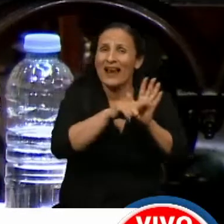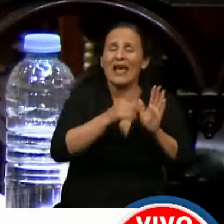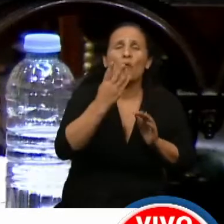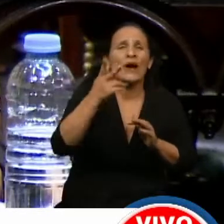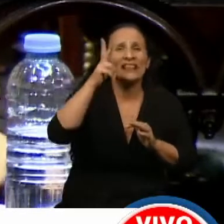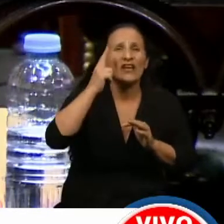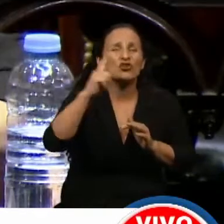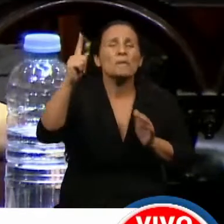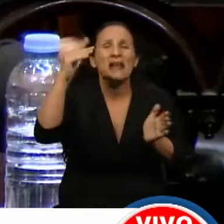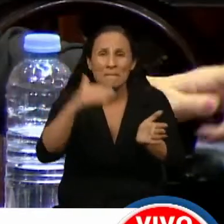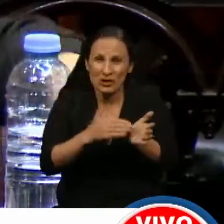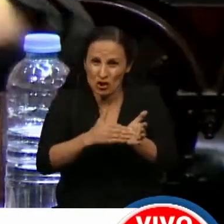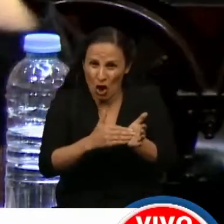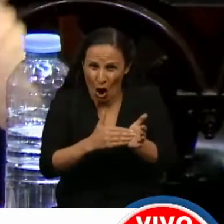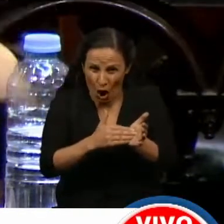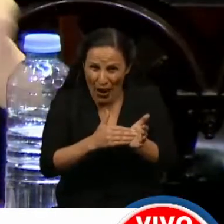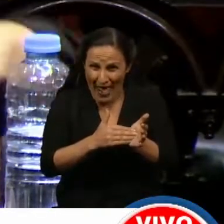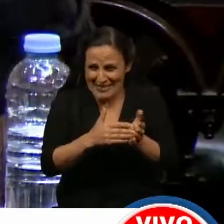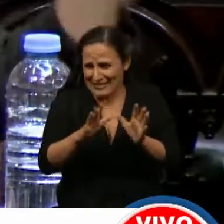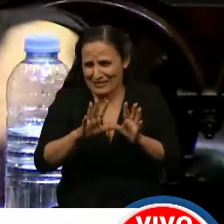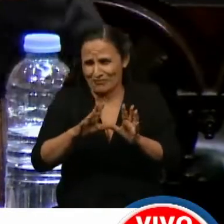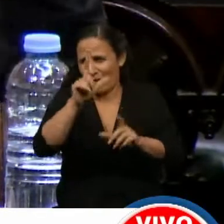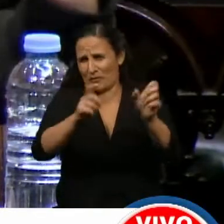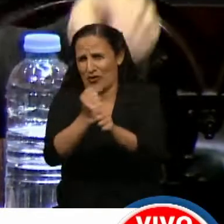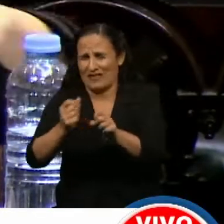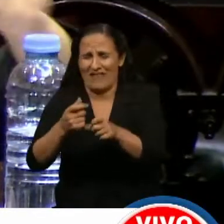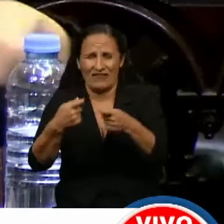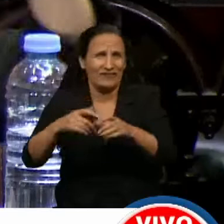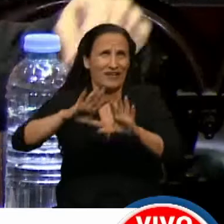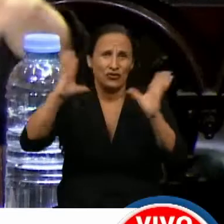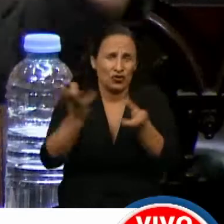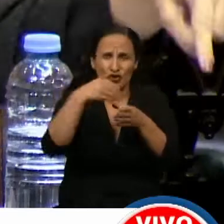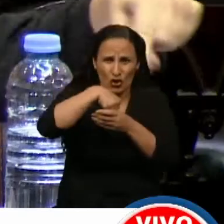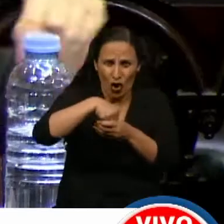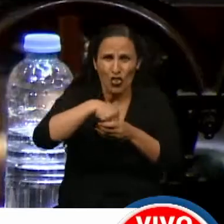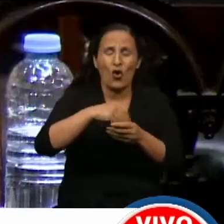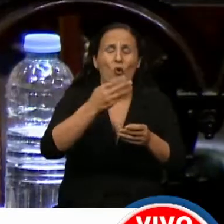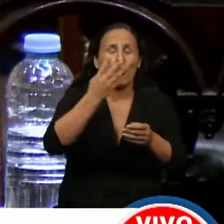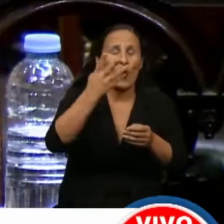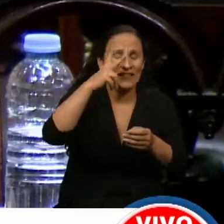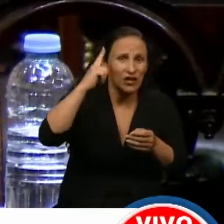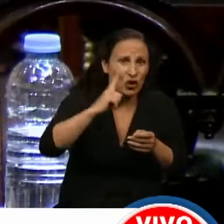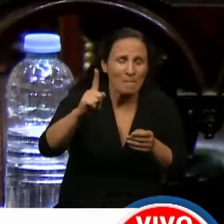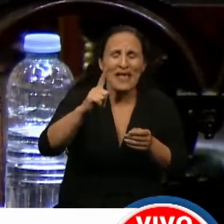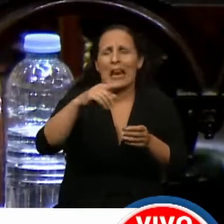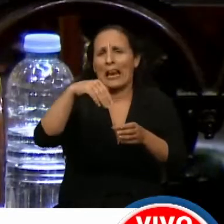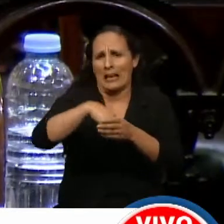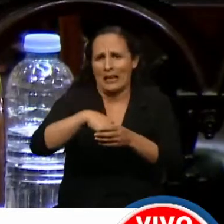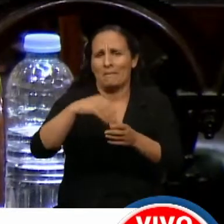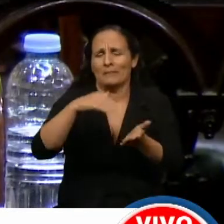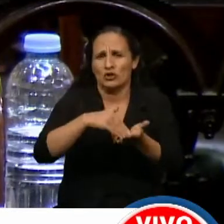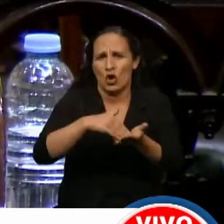mil millones, incluyendo a todos los trabajadores que son beneficiados, donde están ahí adentro los